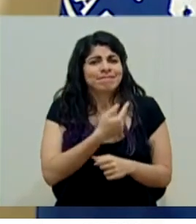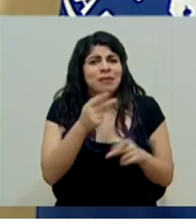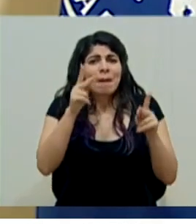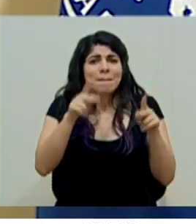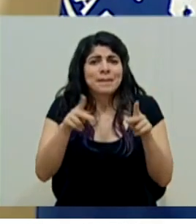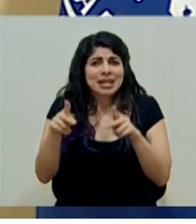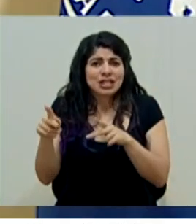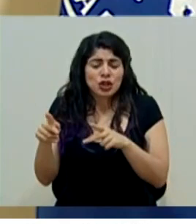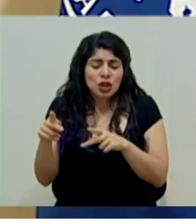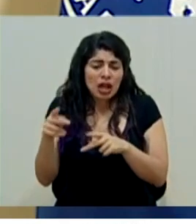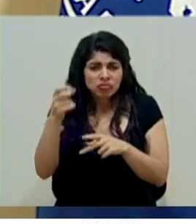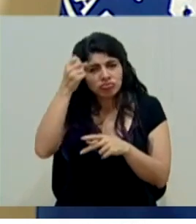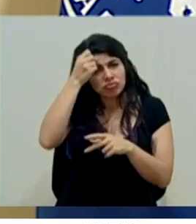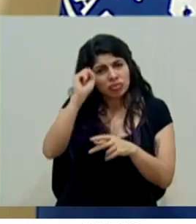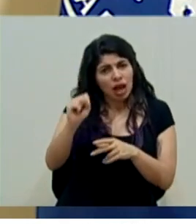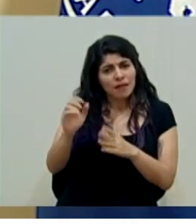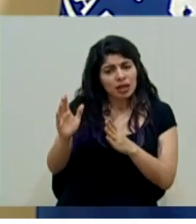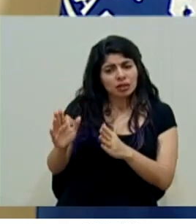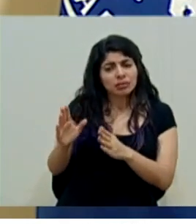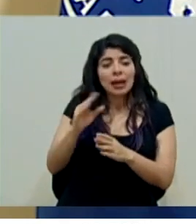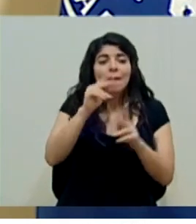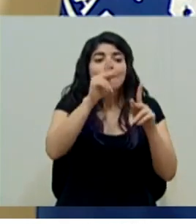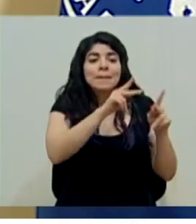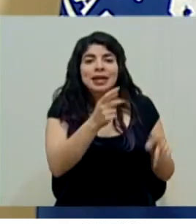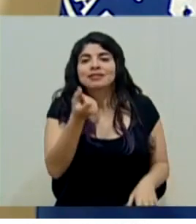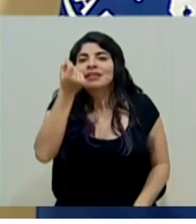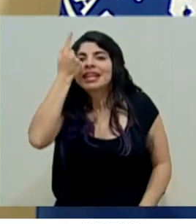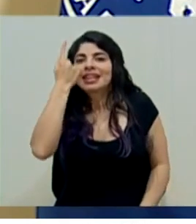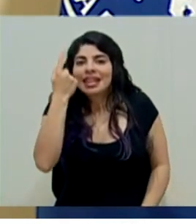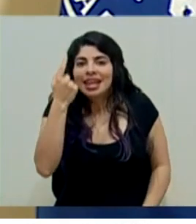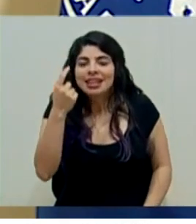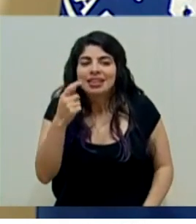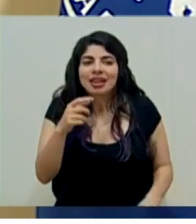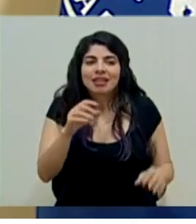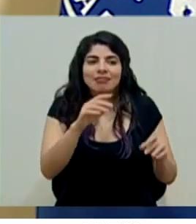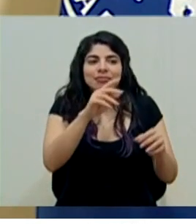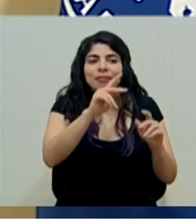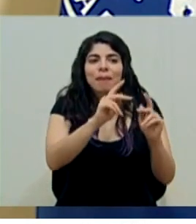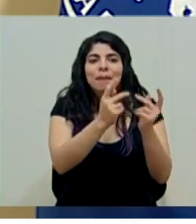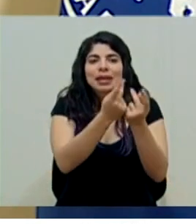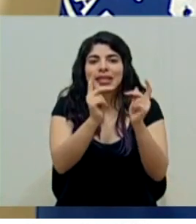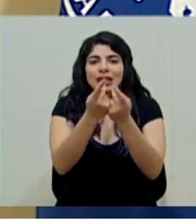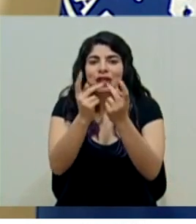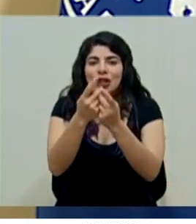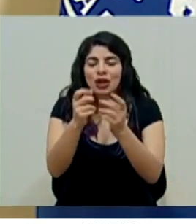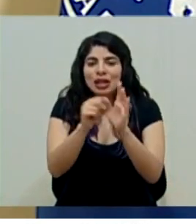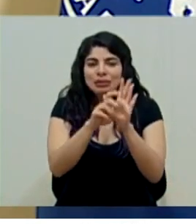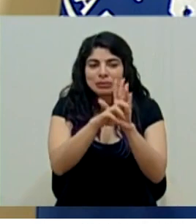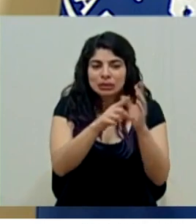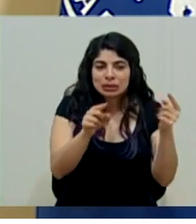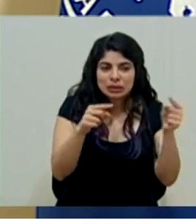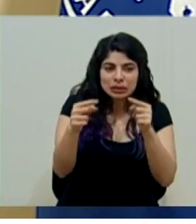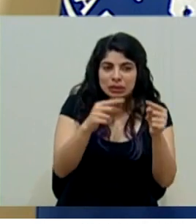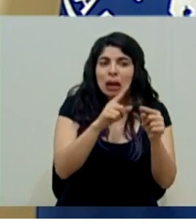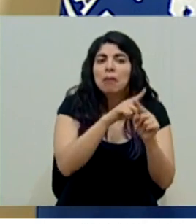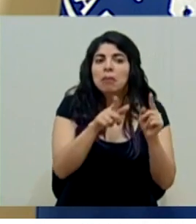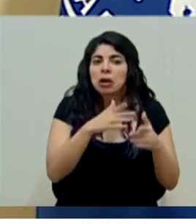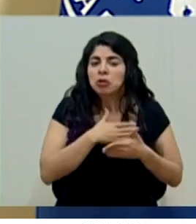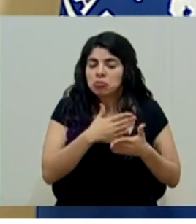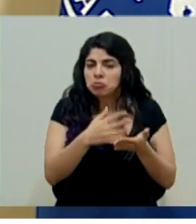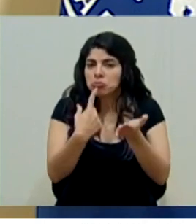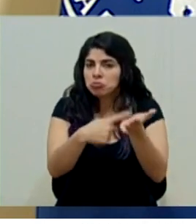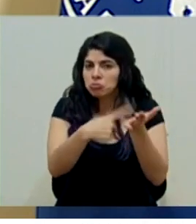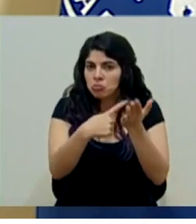somos gente, por un lado sensata, y gente que entiende la correlación de fuerzas en el Congreso, y anuentes y dispuestos a conversar.